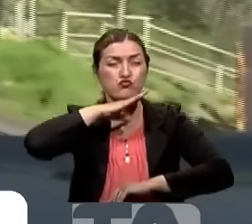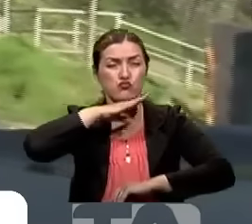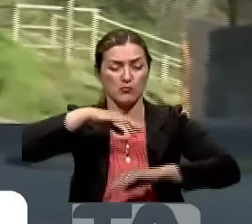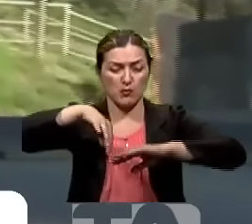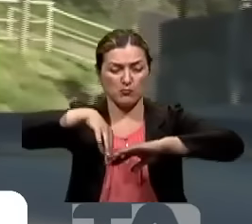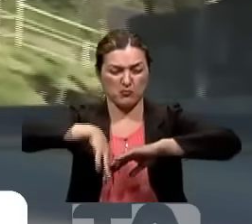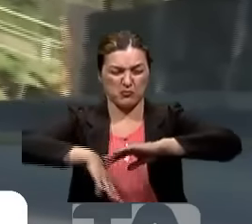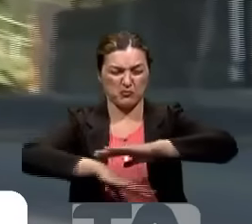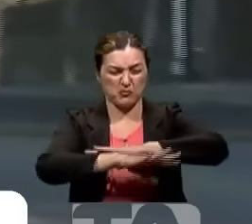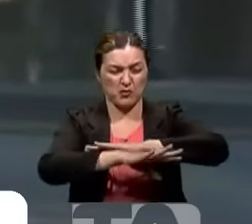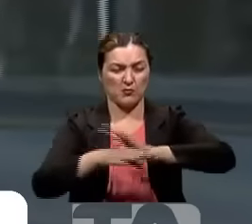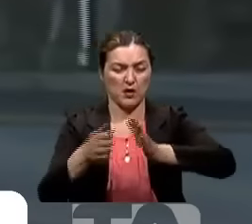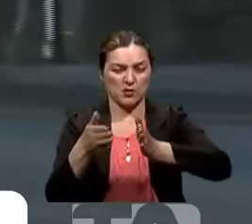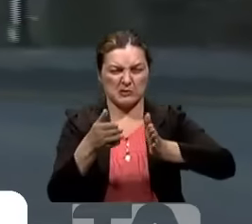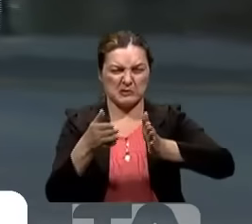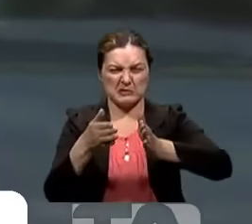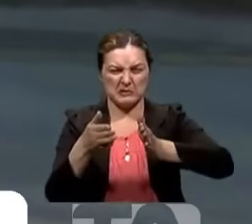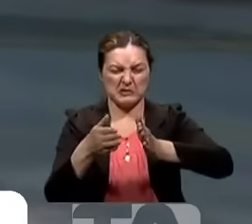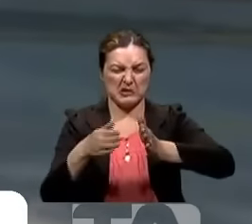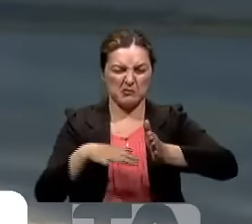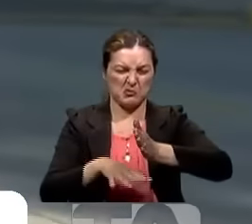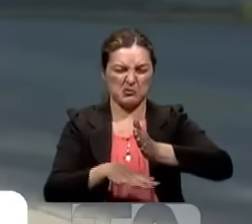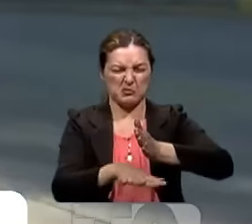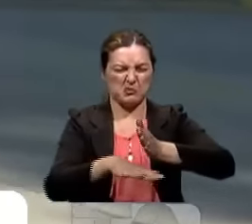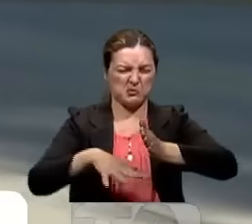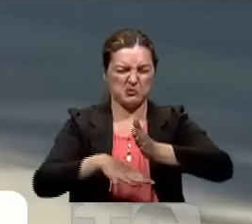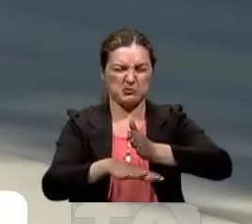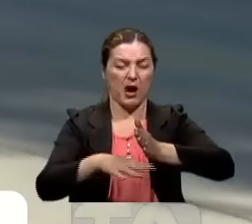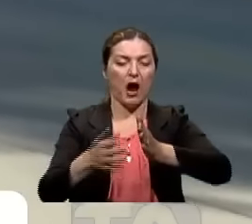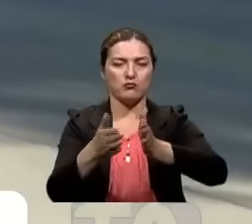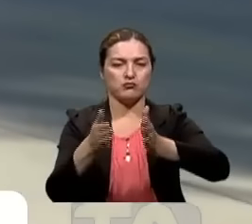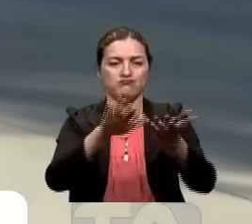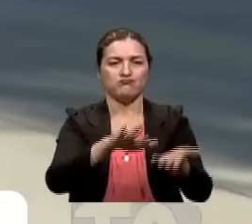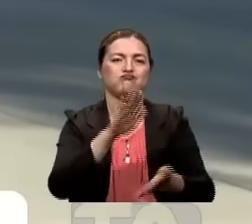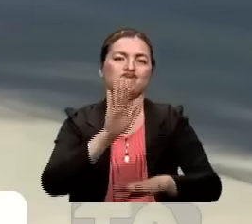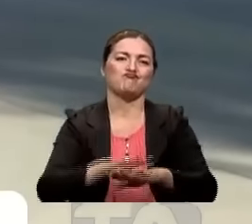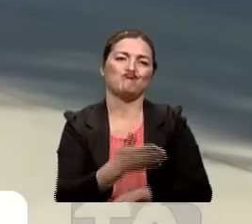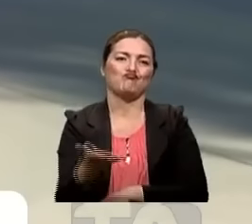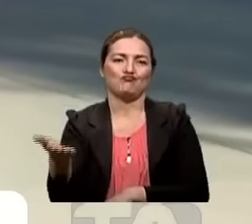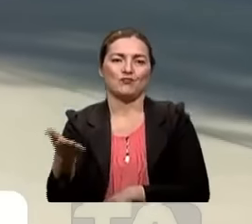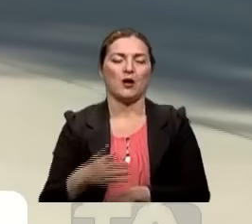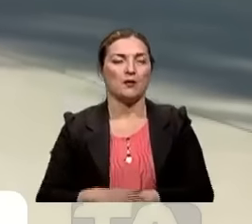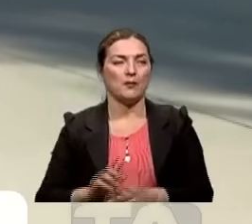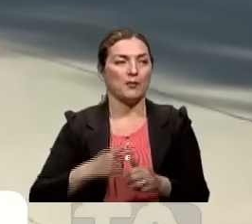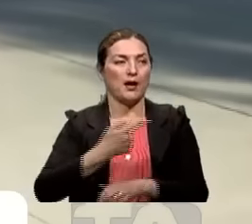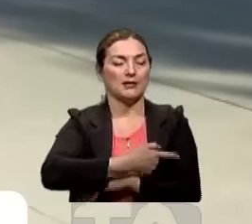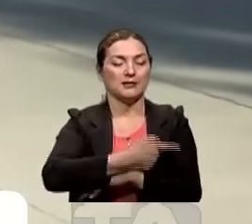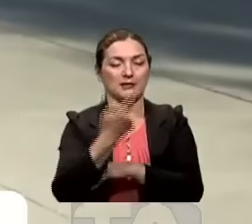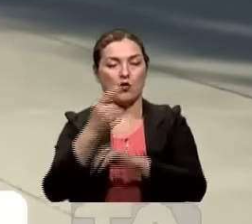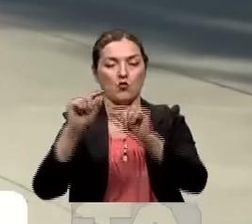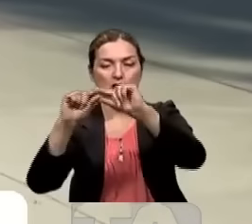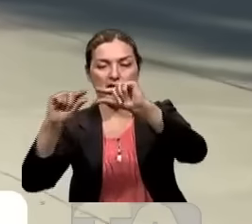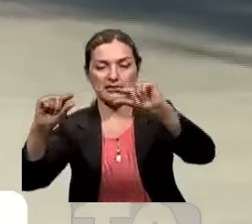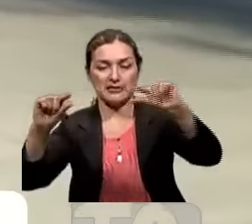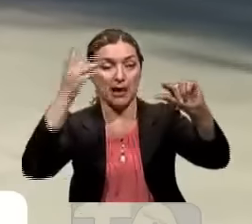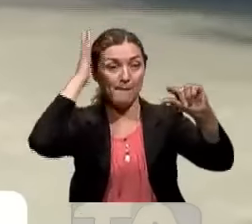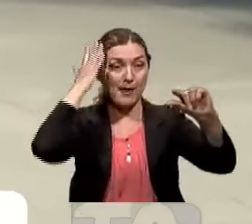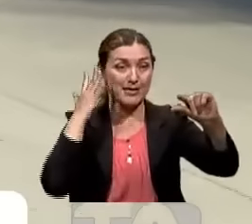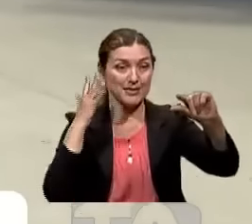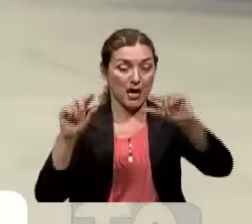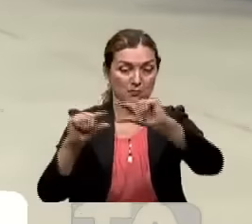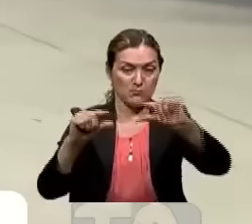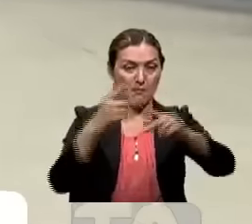Eso hizo que se cayera. Pasaron varios días y lo primero que hicieron es poner unas cintas de prevención, pero nada más. Así ha